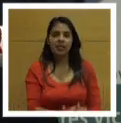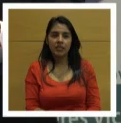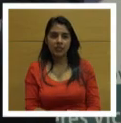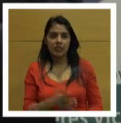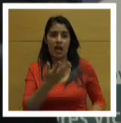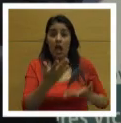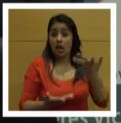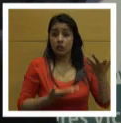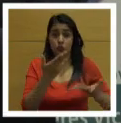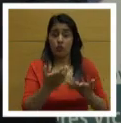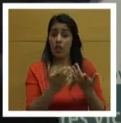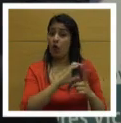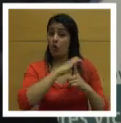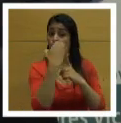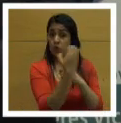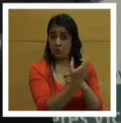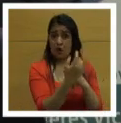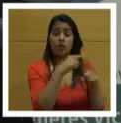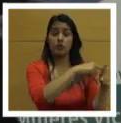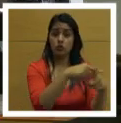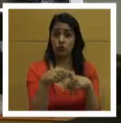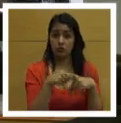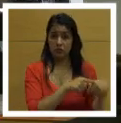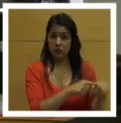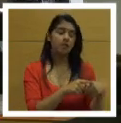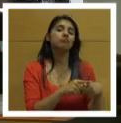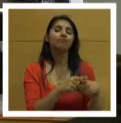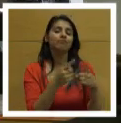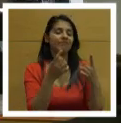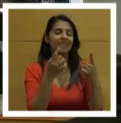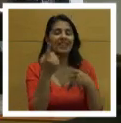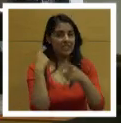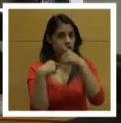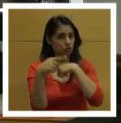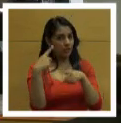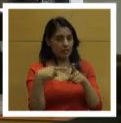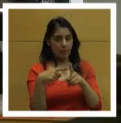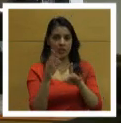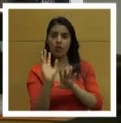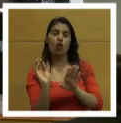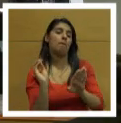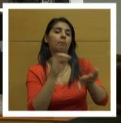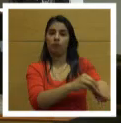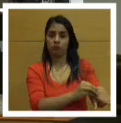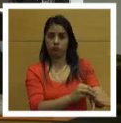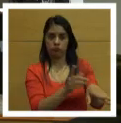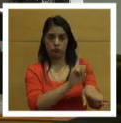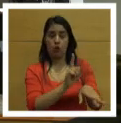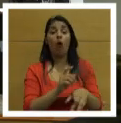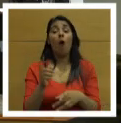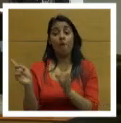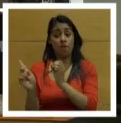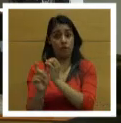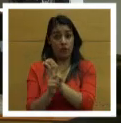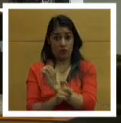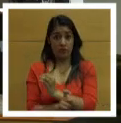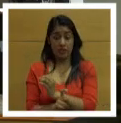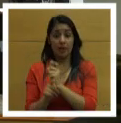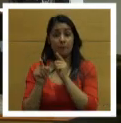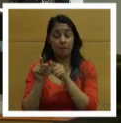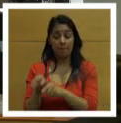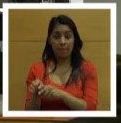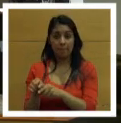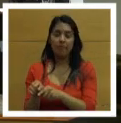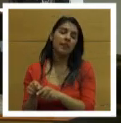que cultural, socialmente, históricamente no son asignados. mientras la biología está dentro de